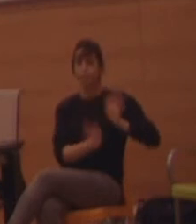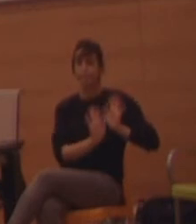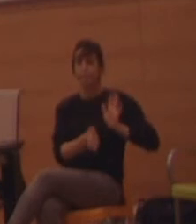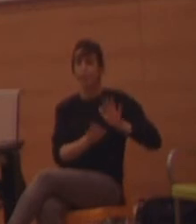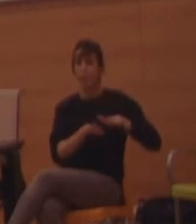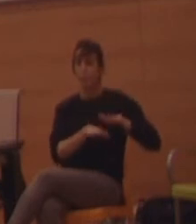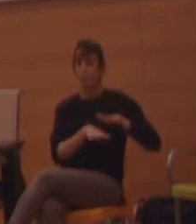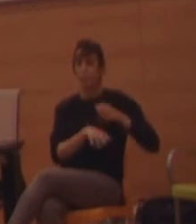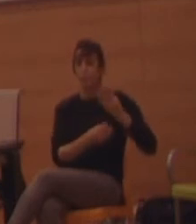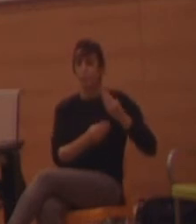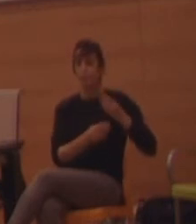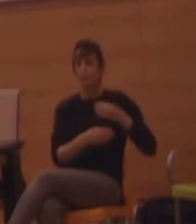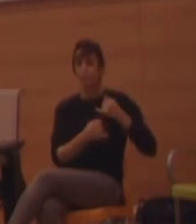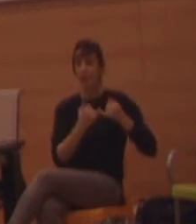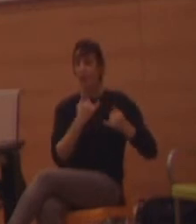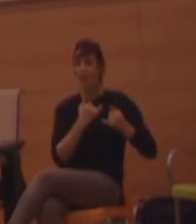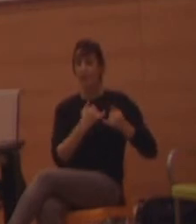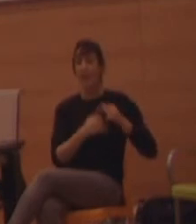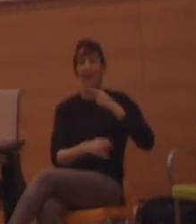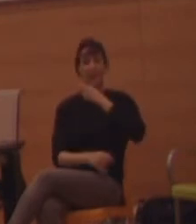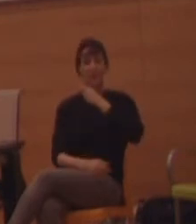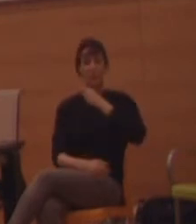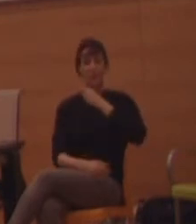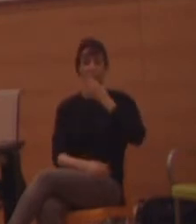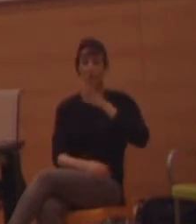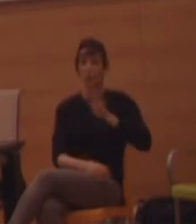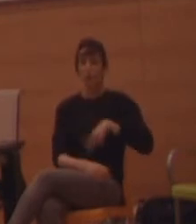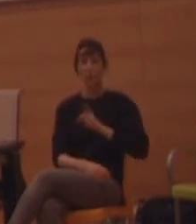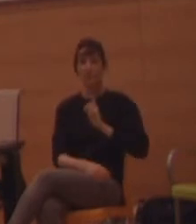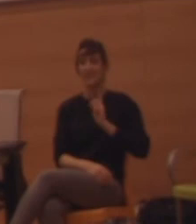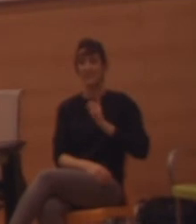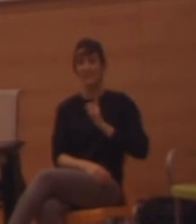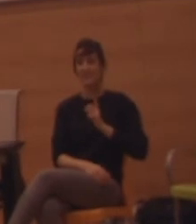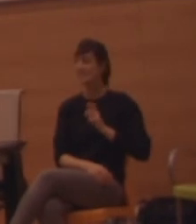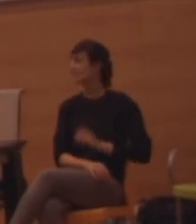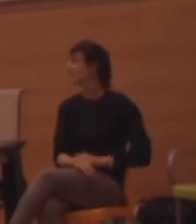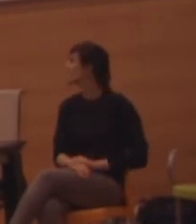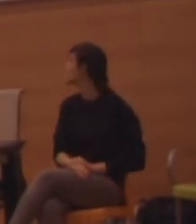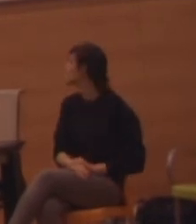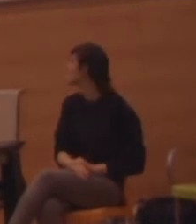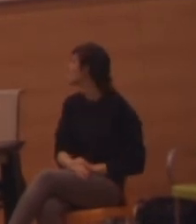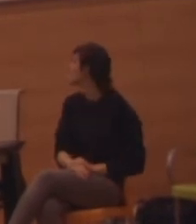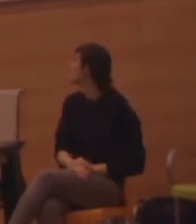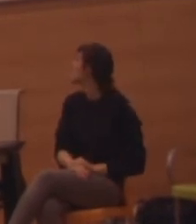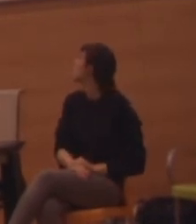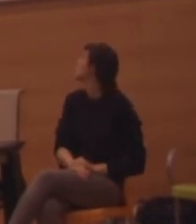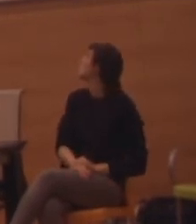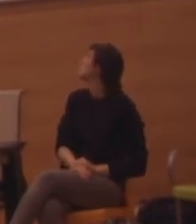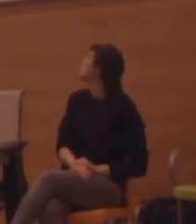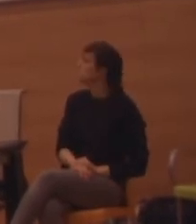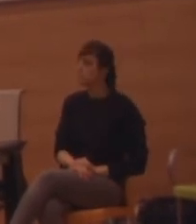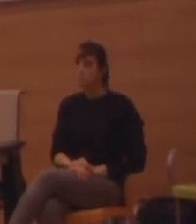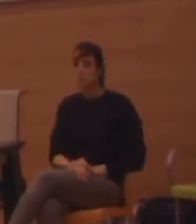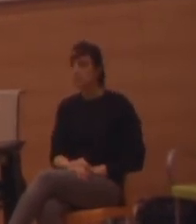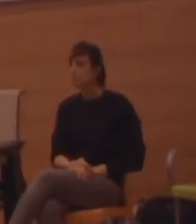puede poner los resultados son buenos, ¿no? Mira, os voy a traer un par de casos clínicos si tengo tiempo. ¿Qué tal vamos de tiempo, Fran?